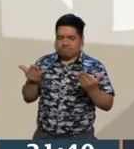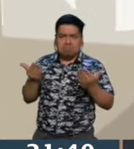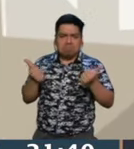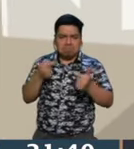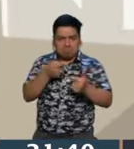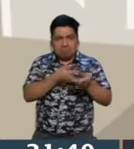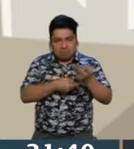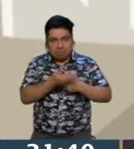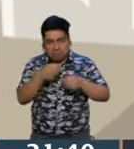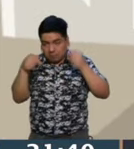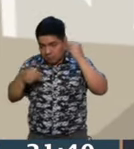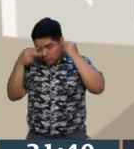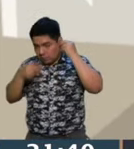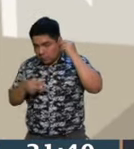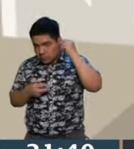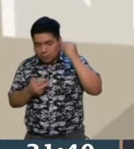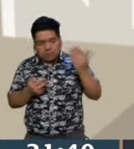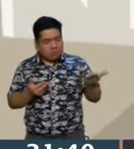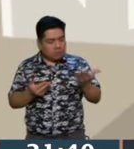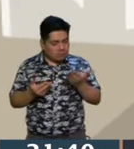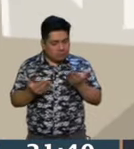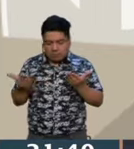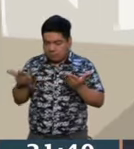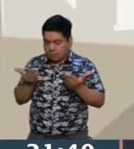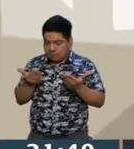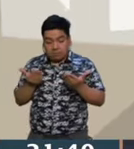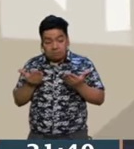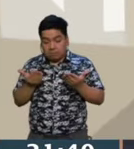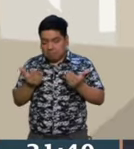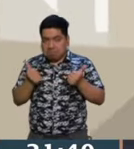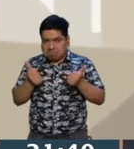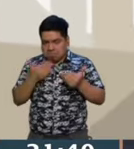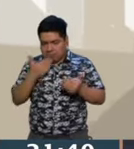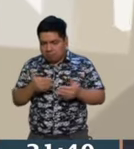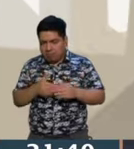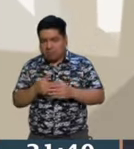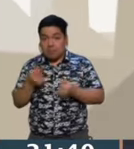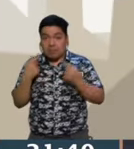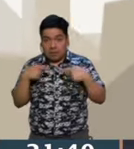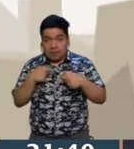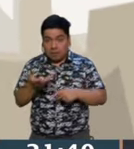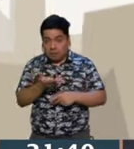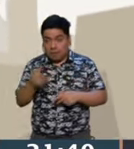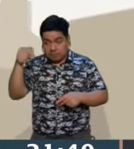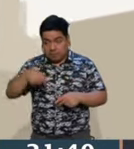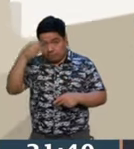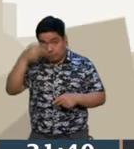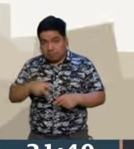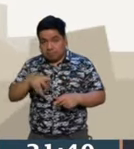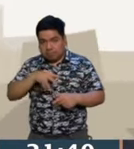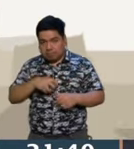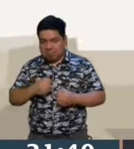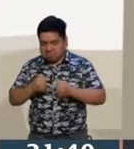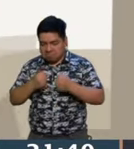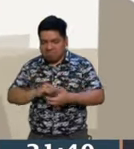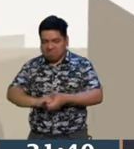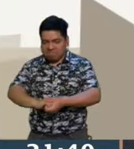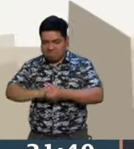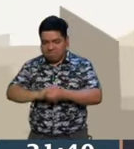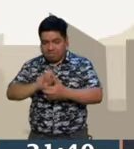le compartía al gobierno mexicano a través de esta comitiva, y recordarle a la gente, si algo tiene el Estado mexicano fuerte, sólido